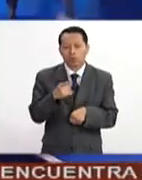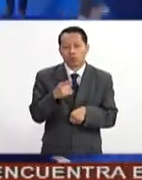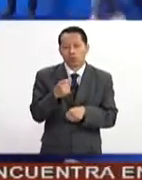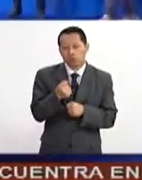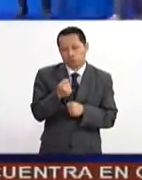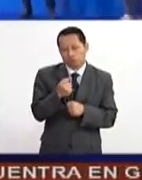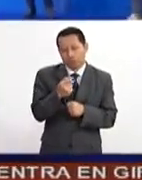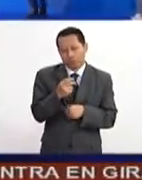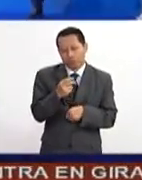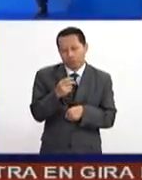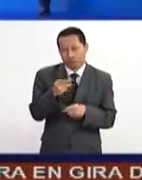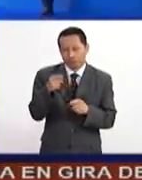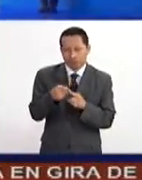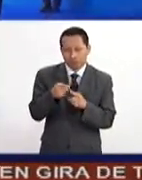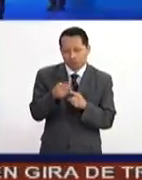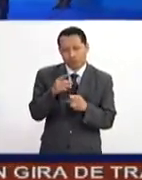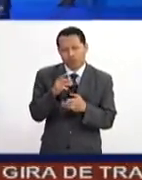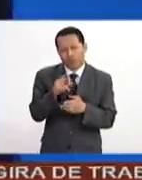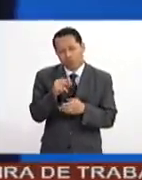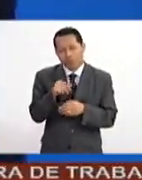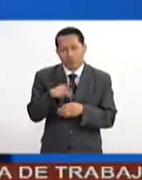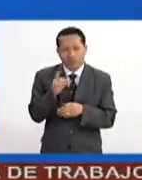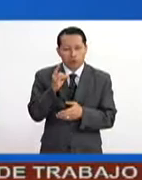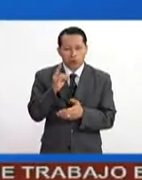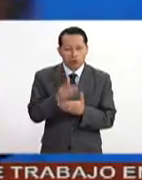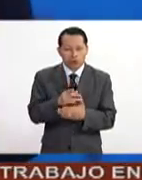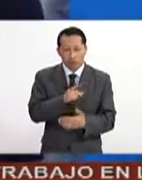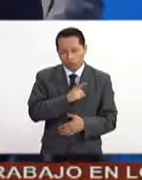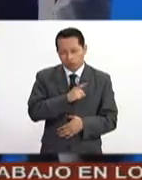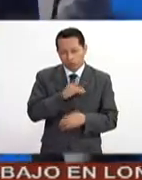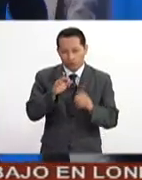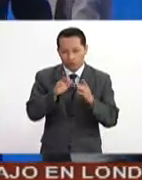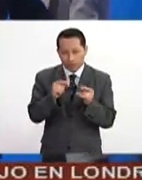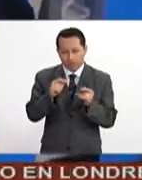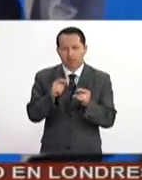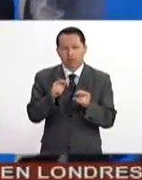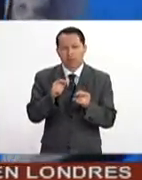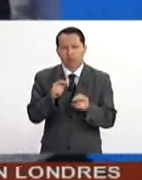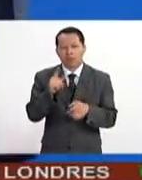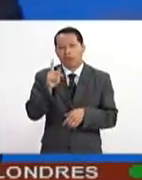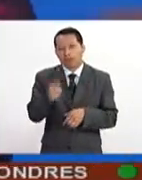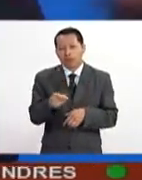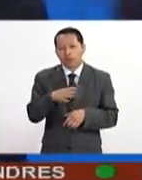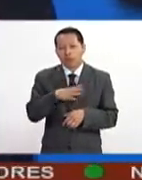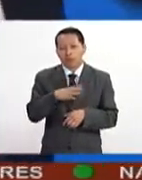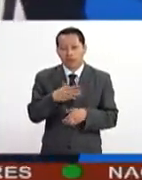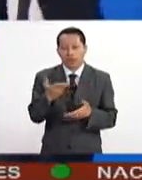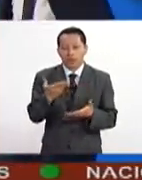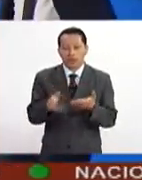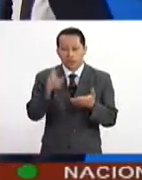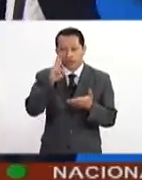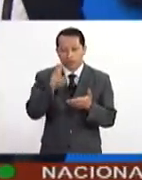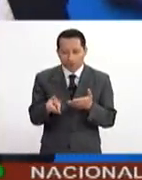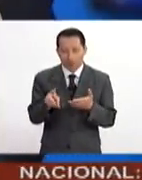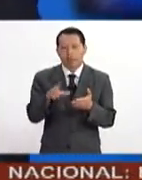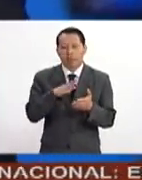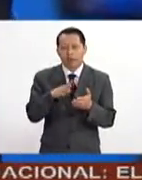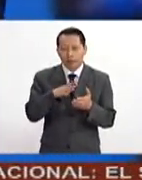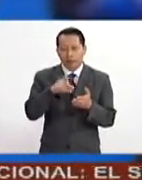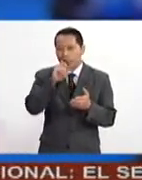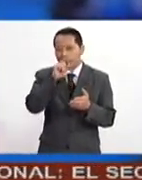pero literalmente eso solo en Francia. Sí, Emmanuel Macron, ¿no? Veremos los números ahora, pero